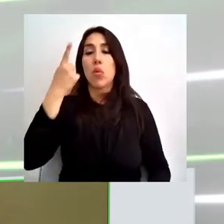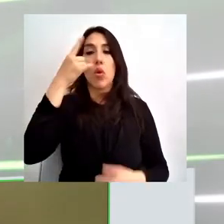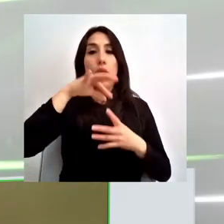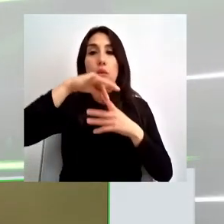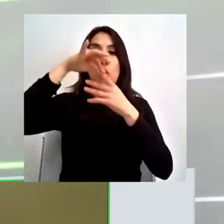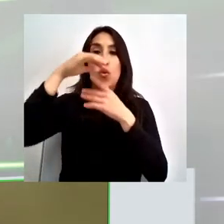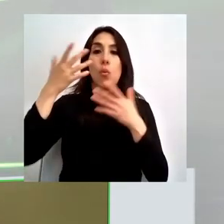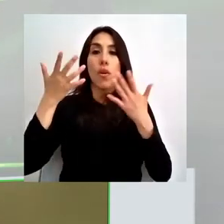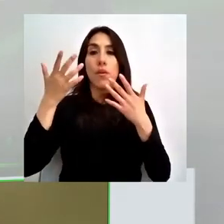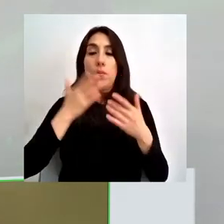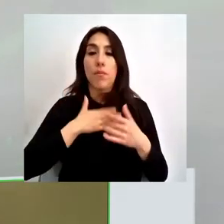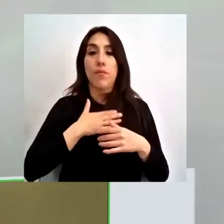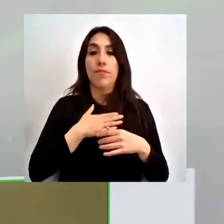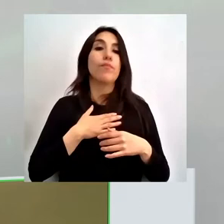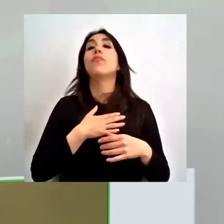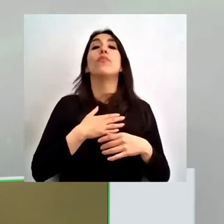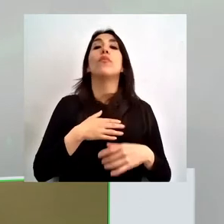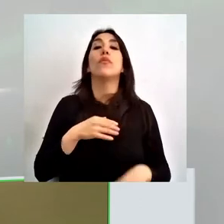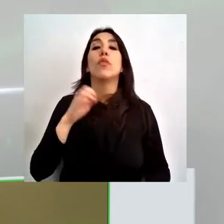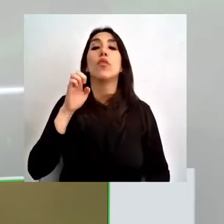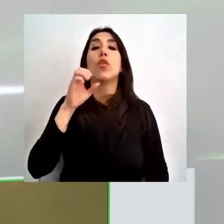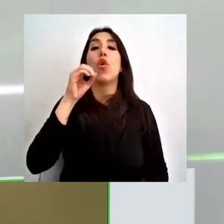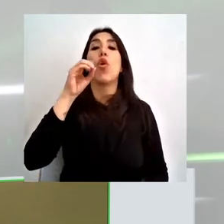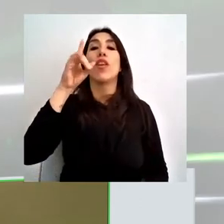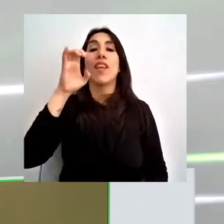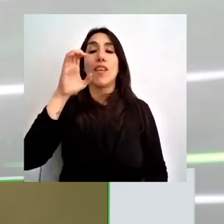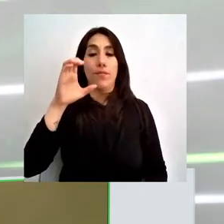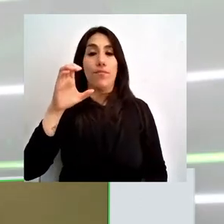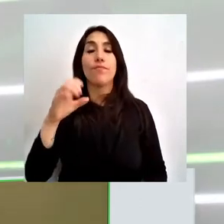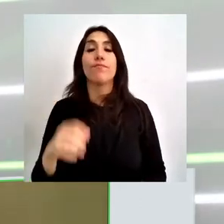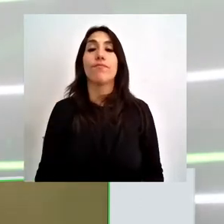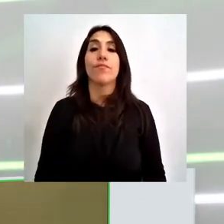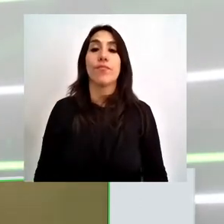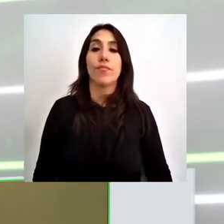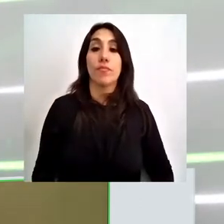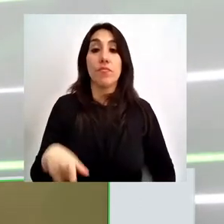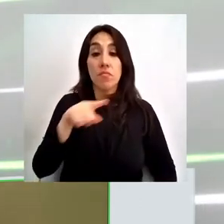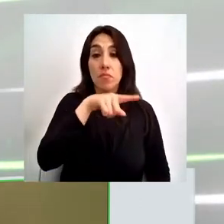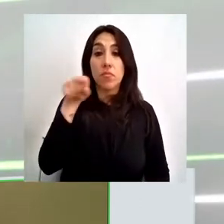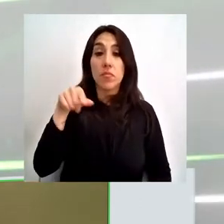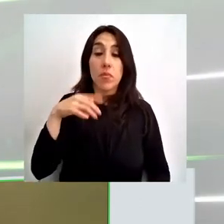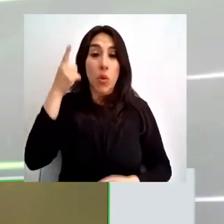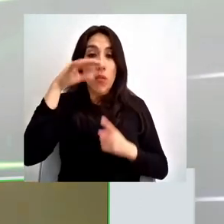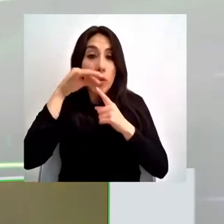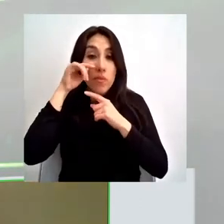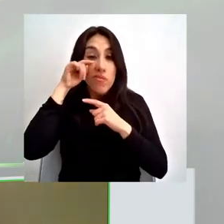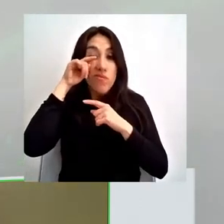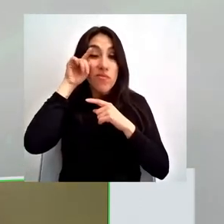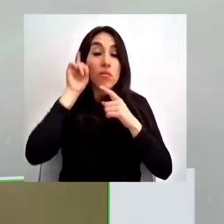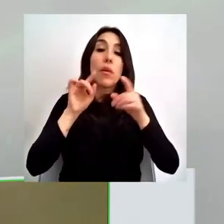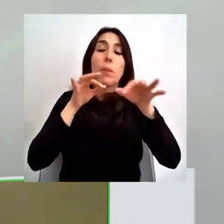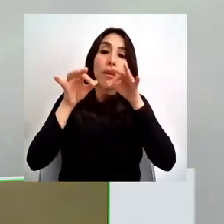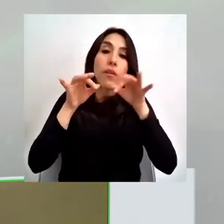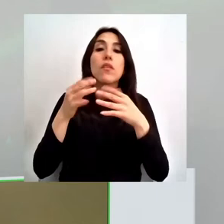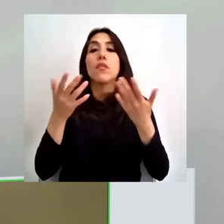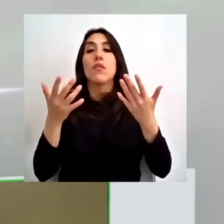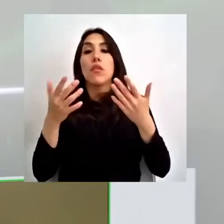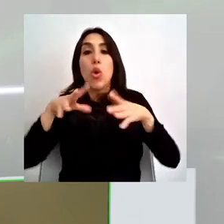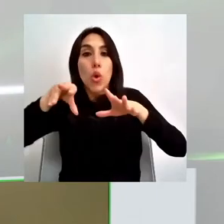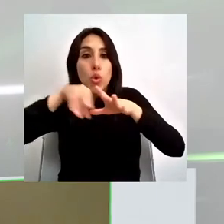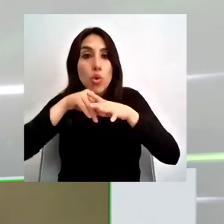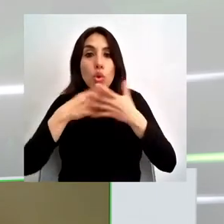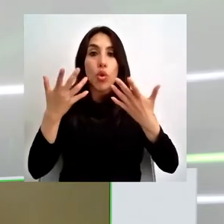es que no toman su sal tan sólo hablaron de inclusión pero también hablaron de la accesibilidad y eso es tan